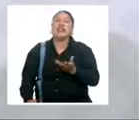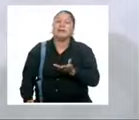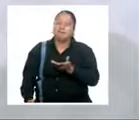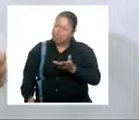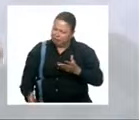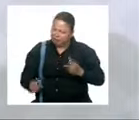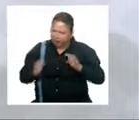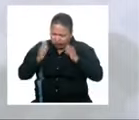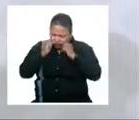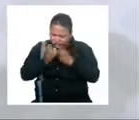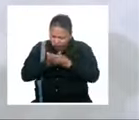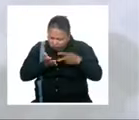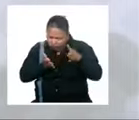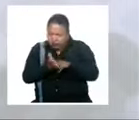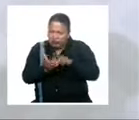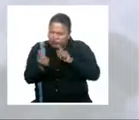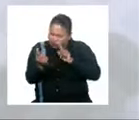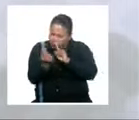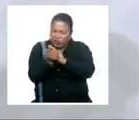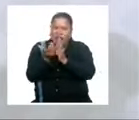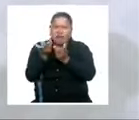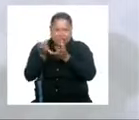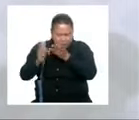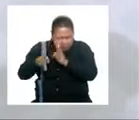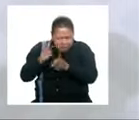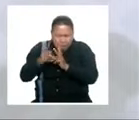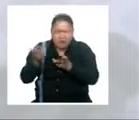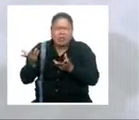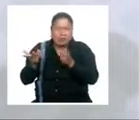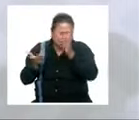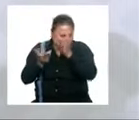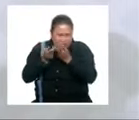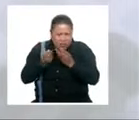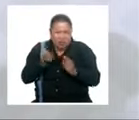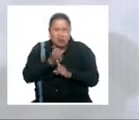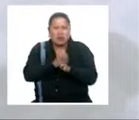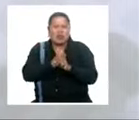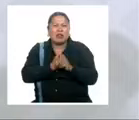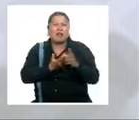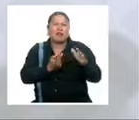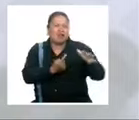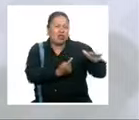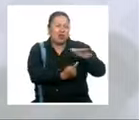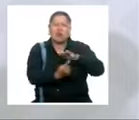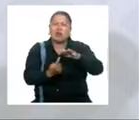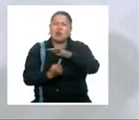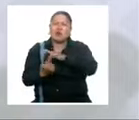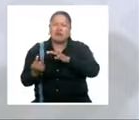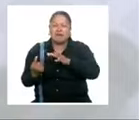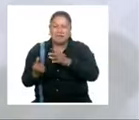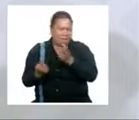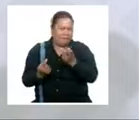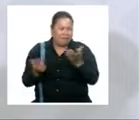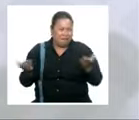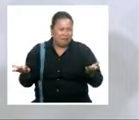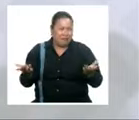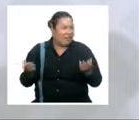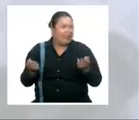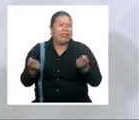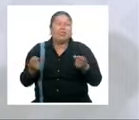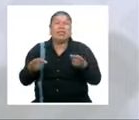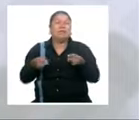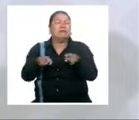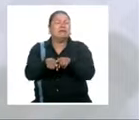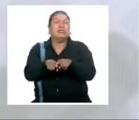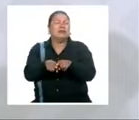dialogar, a resolver los conflictos que hay en las comunidades, lo mismo que